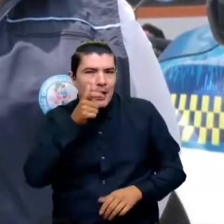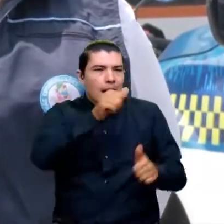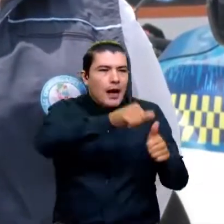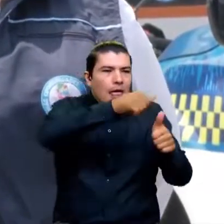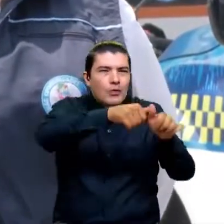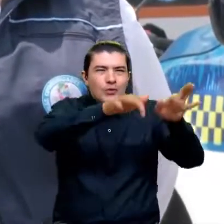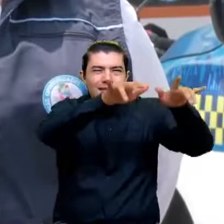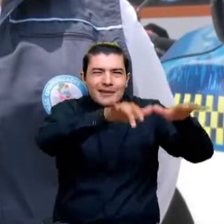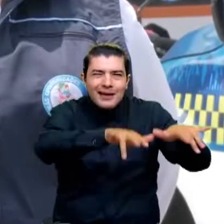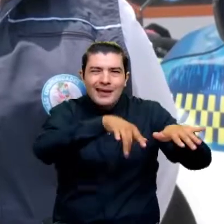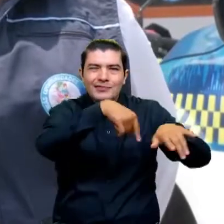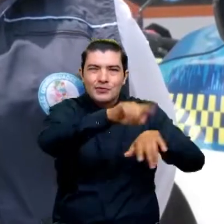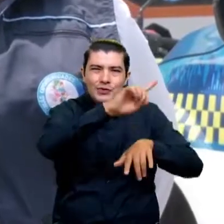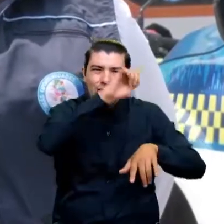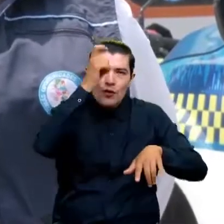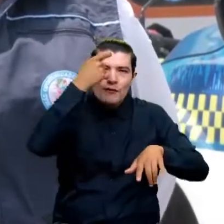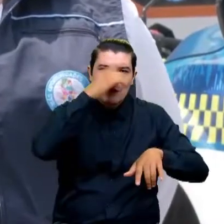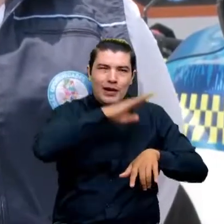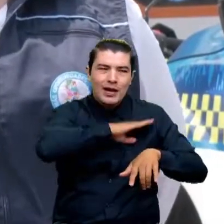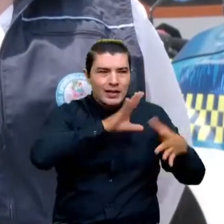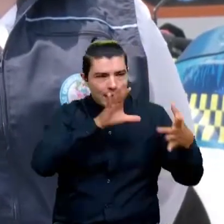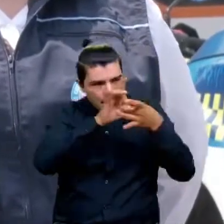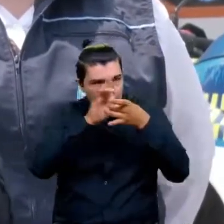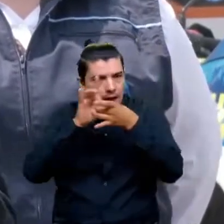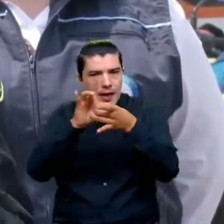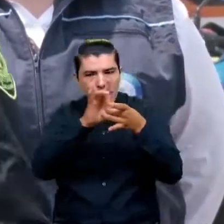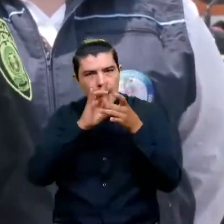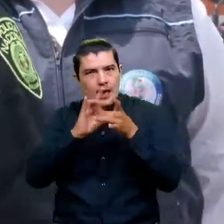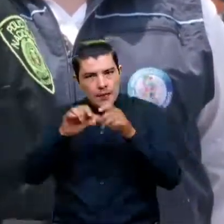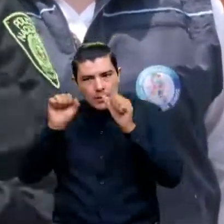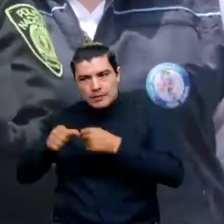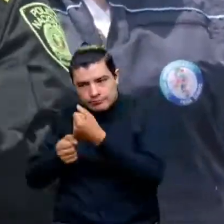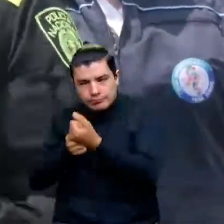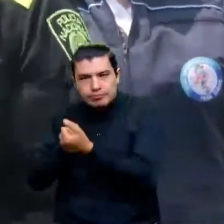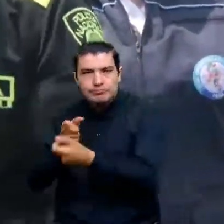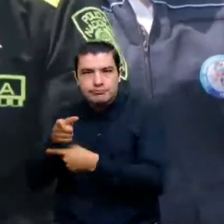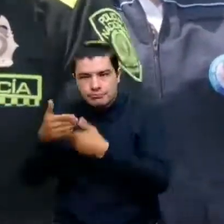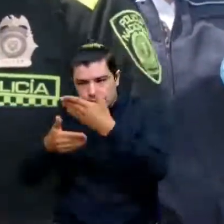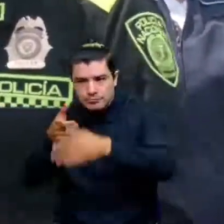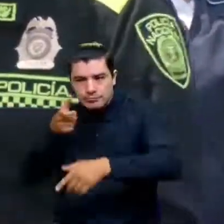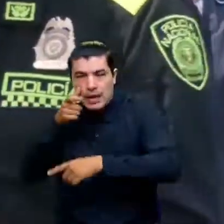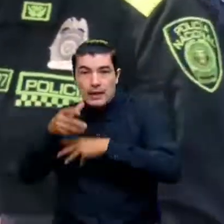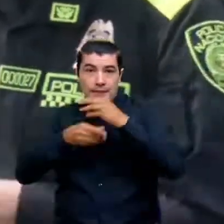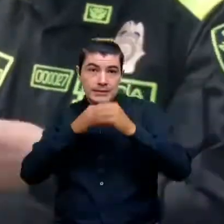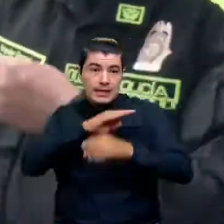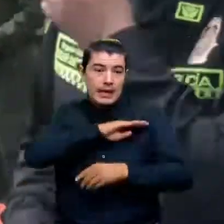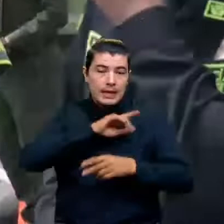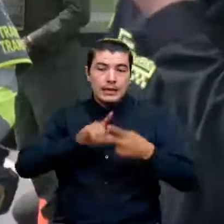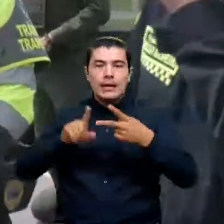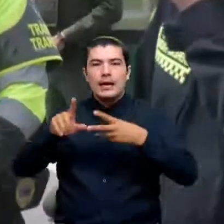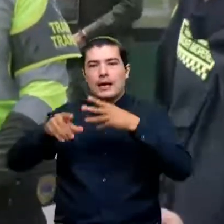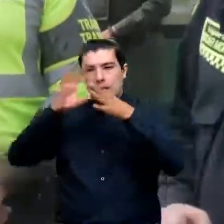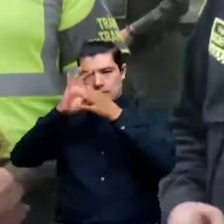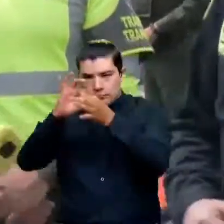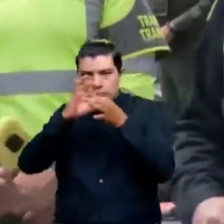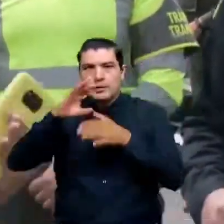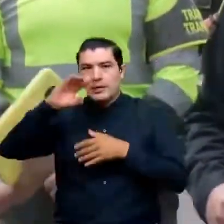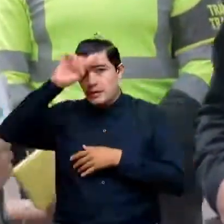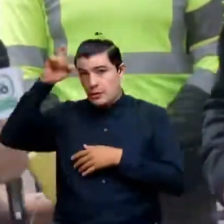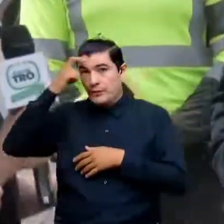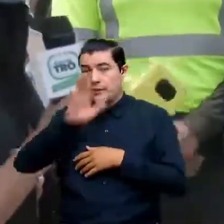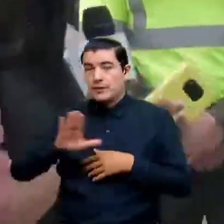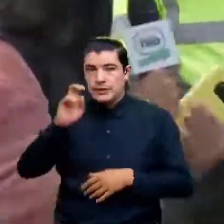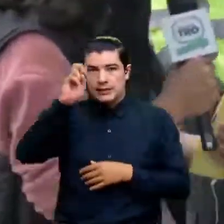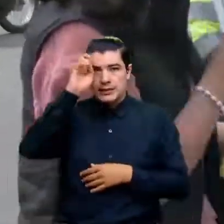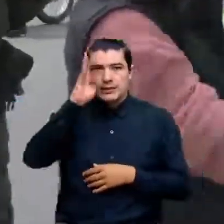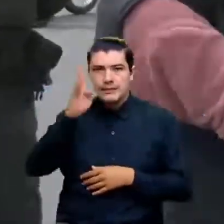y con cada uno de los mandatarios locales y obviamente con el liderazgo del señor gobernador. General, hablemos de cifras